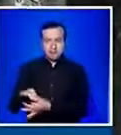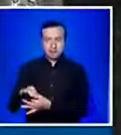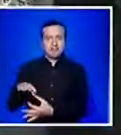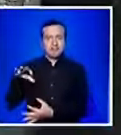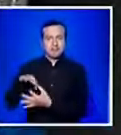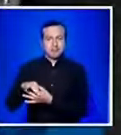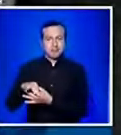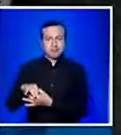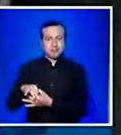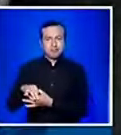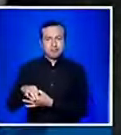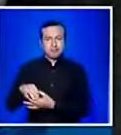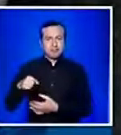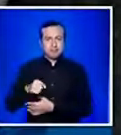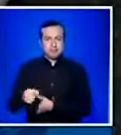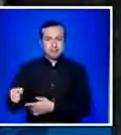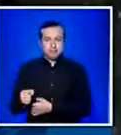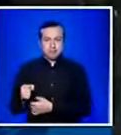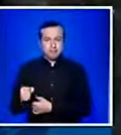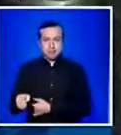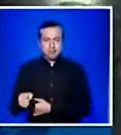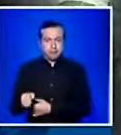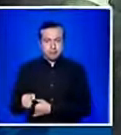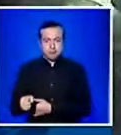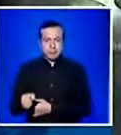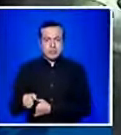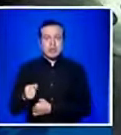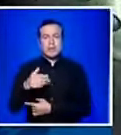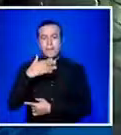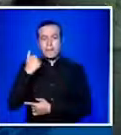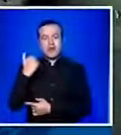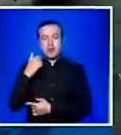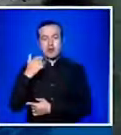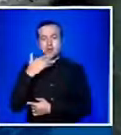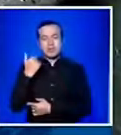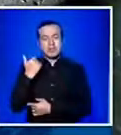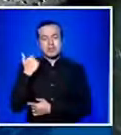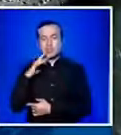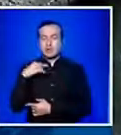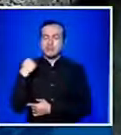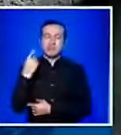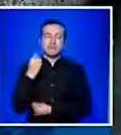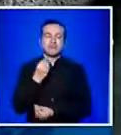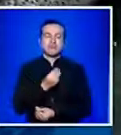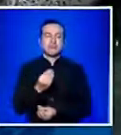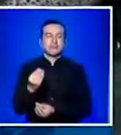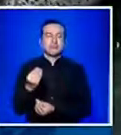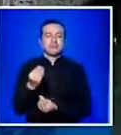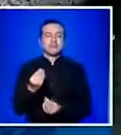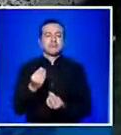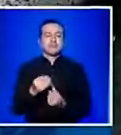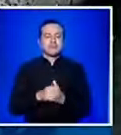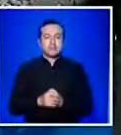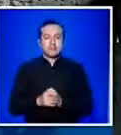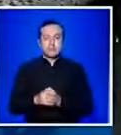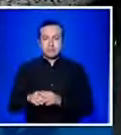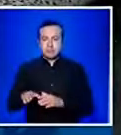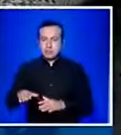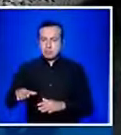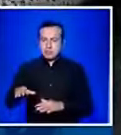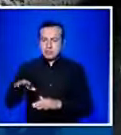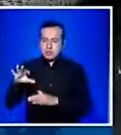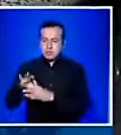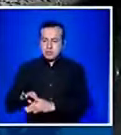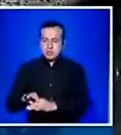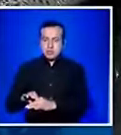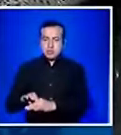directamente soldado al chasis, ¿no? Claro, para su mayor eficiencia lo que nosotros realizamos aquí es un anclaje directamente